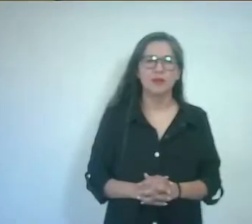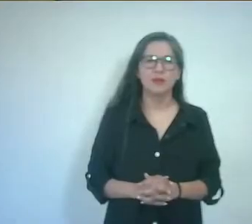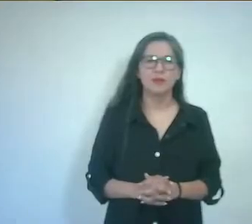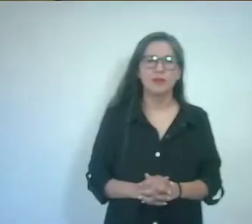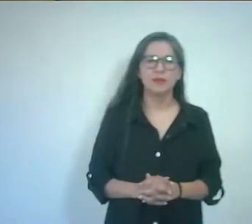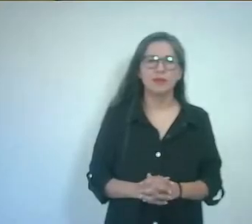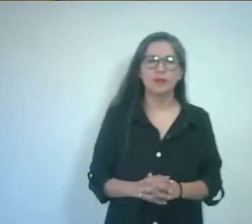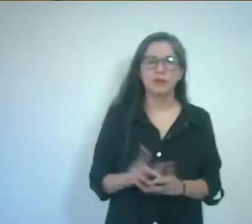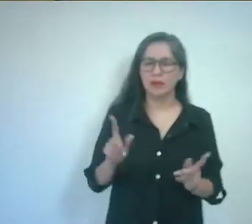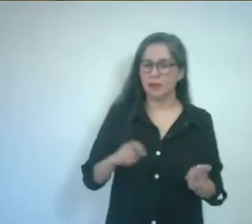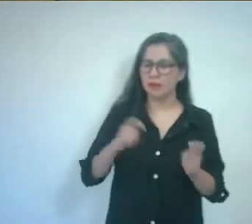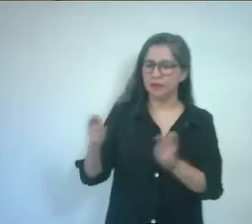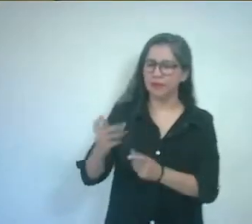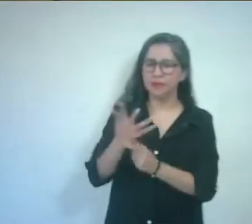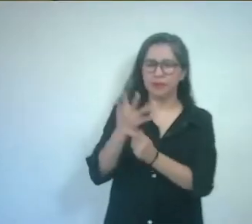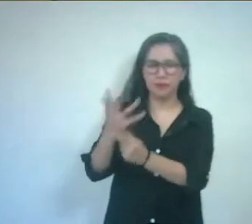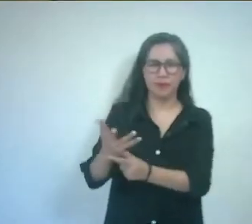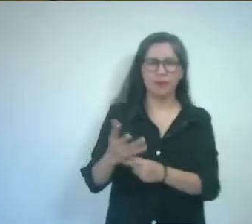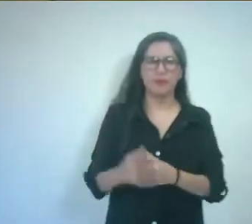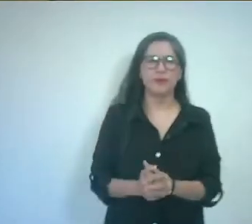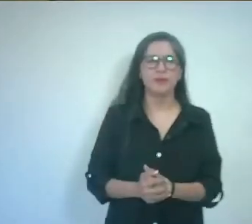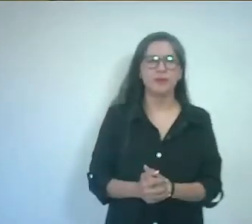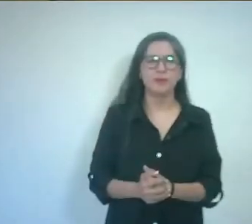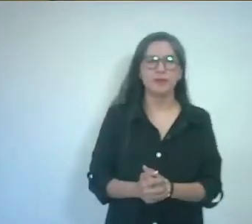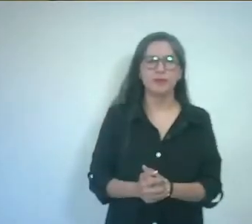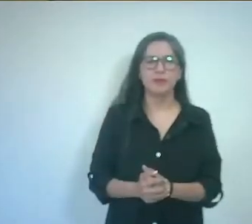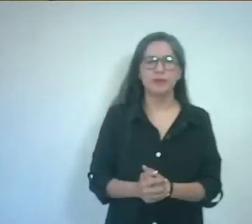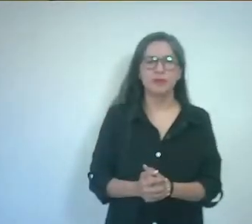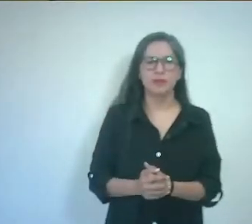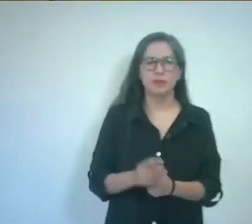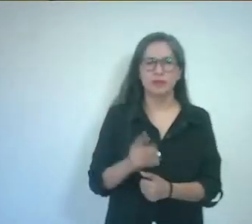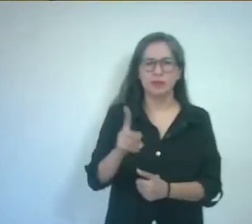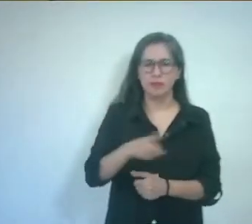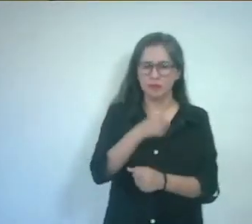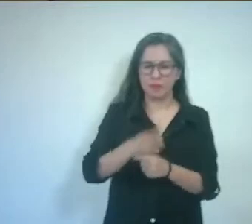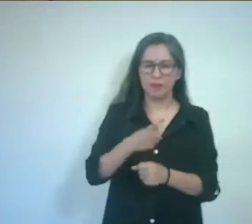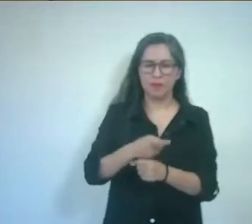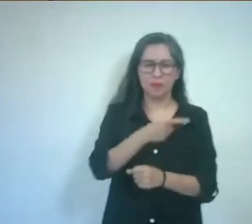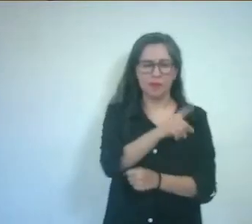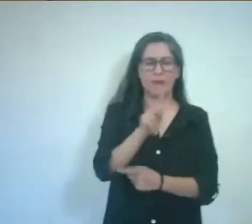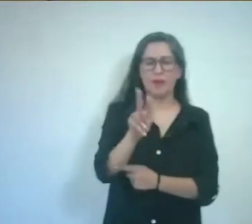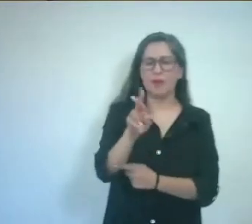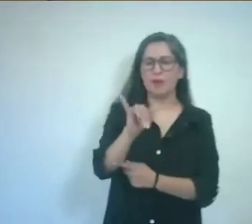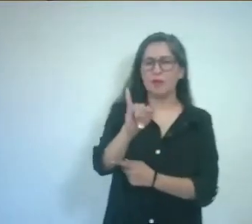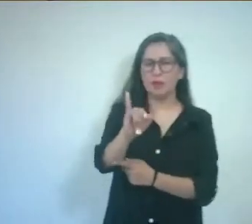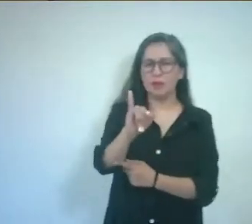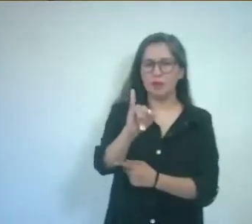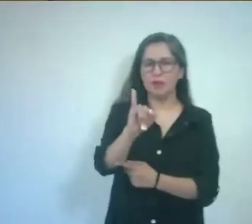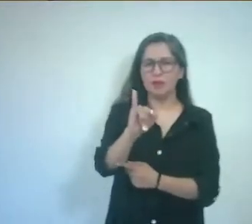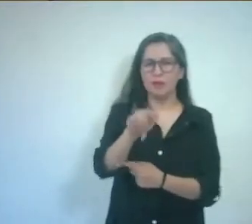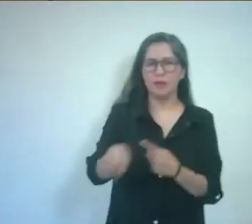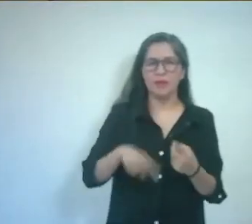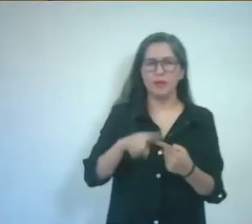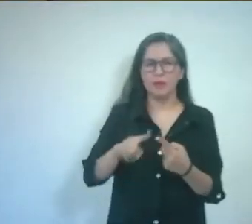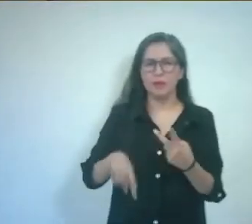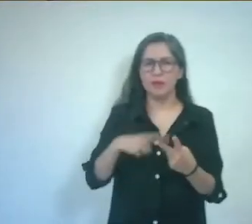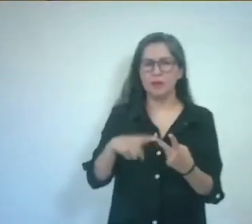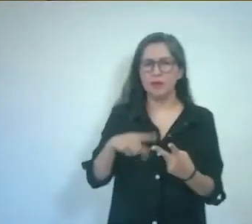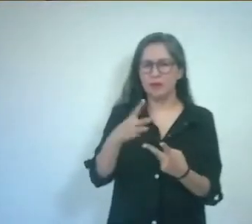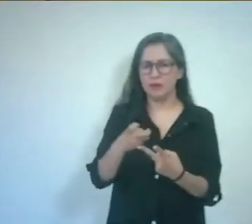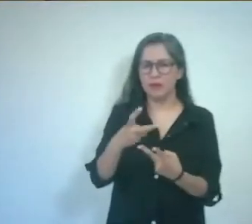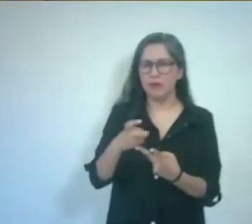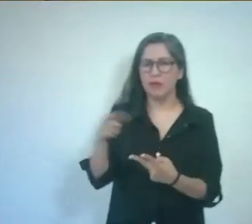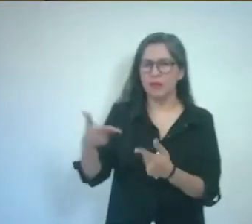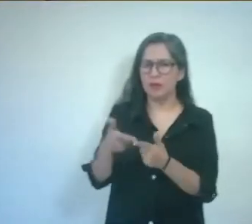En uso de la voz está en primer lugar representante del Partido Revolucionario Institucional, posteriormente